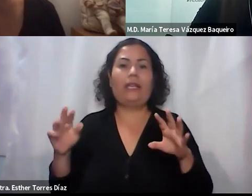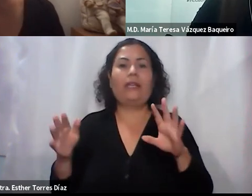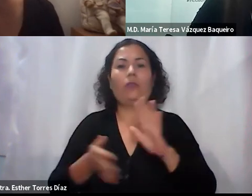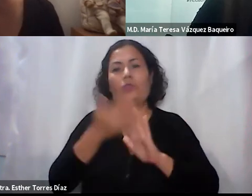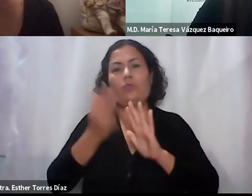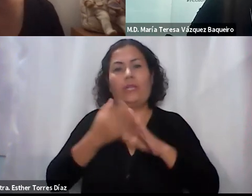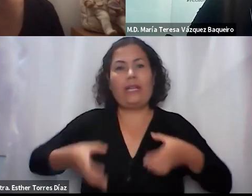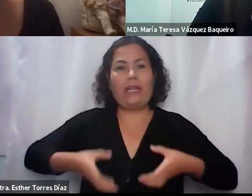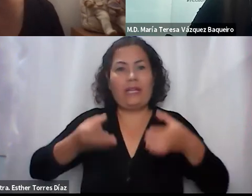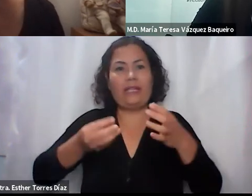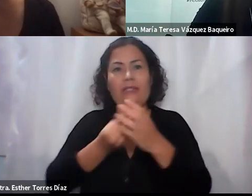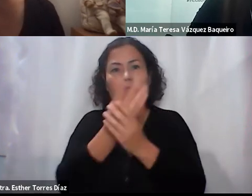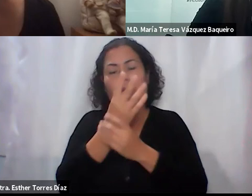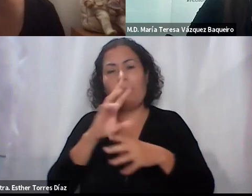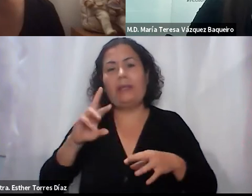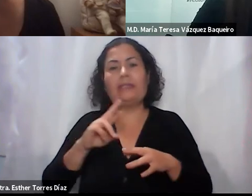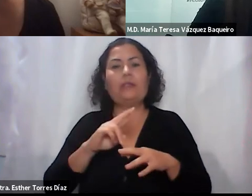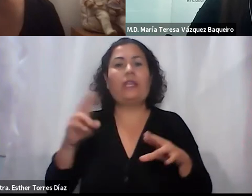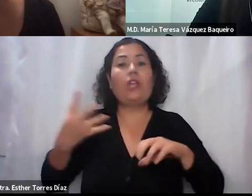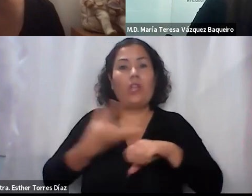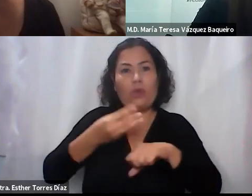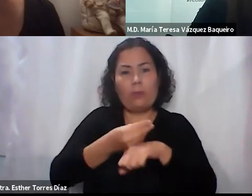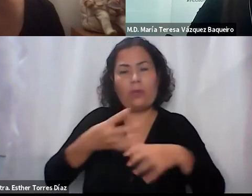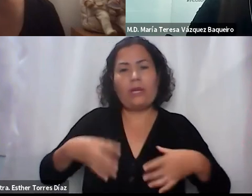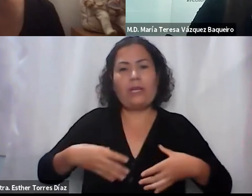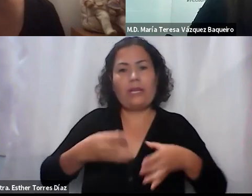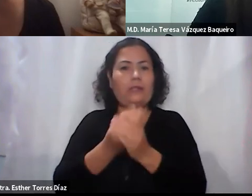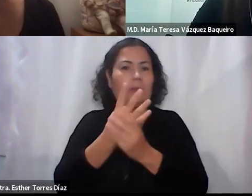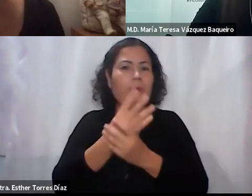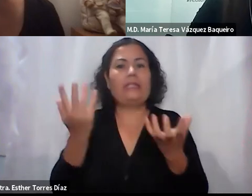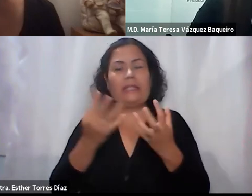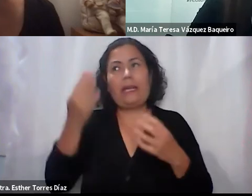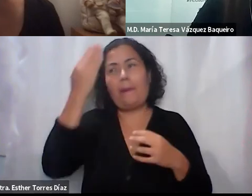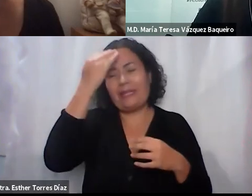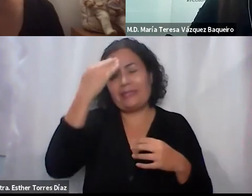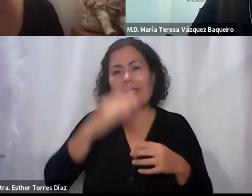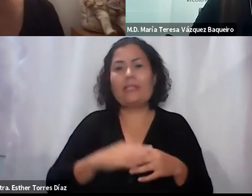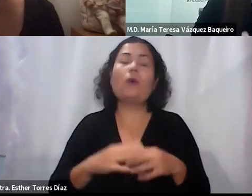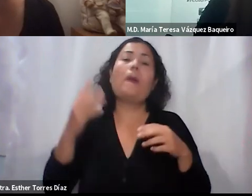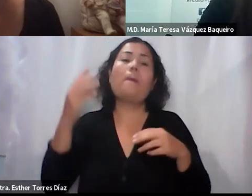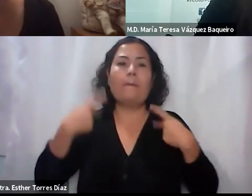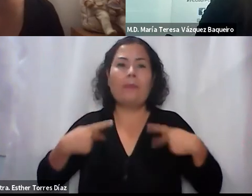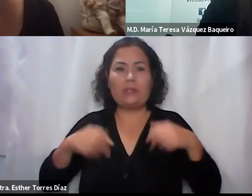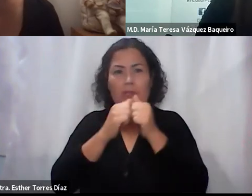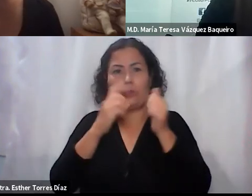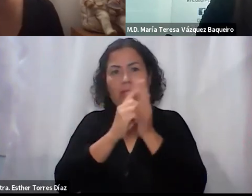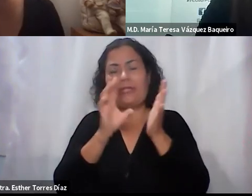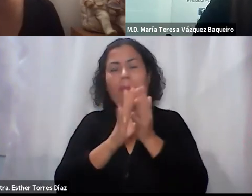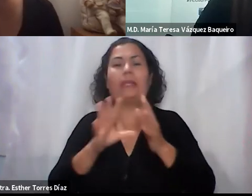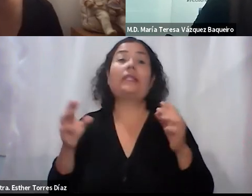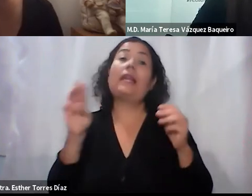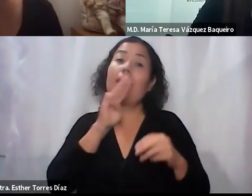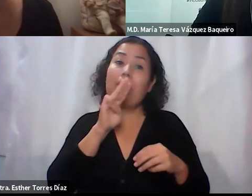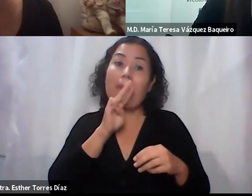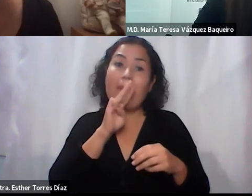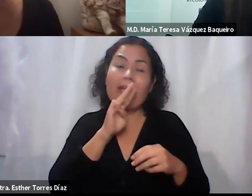seguridad para las personas con discapacidad, pero también para mamás con niños, ¿no? Quienes van, o hombres y mujeres que van